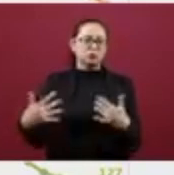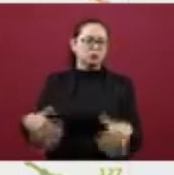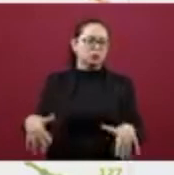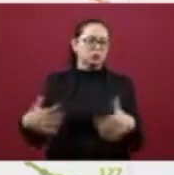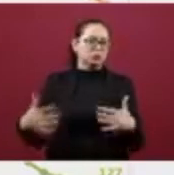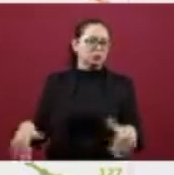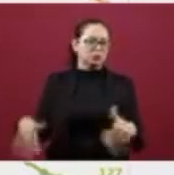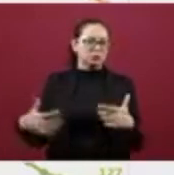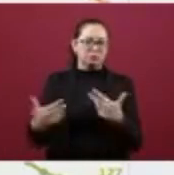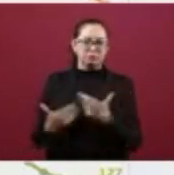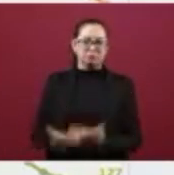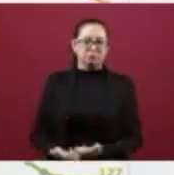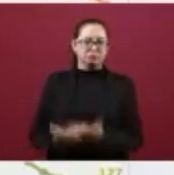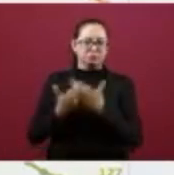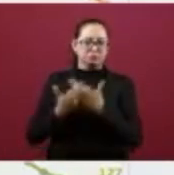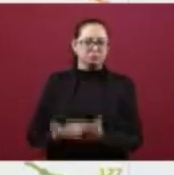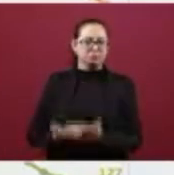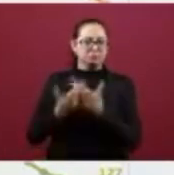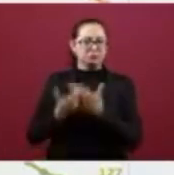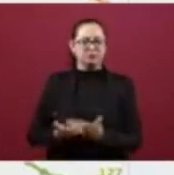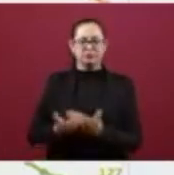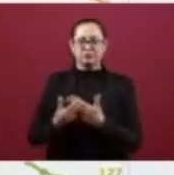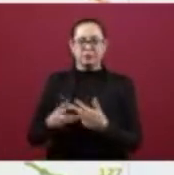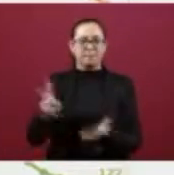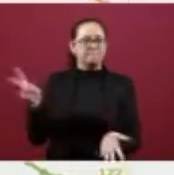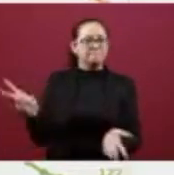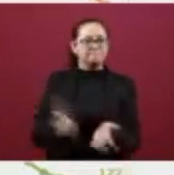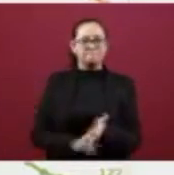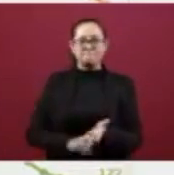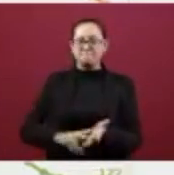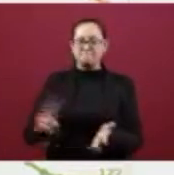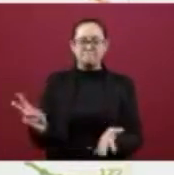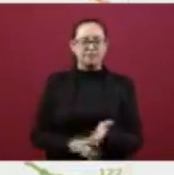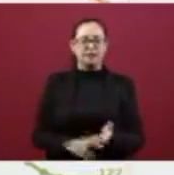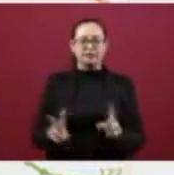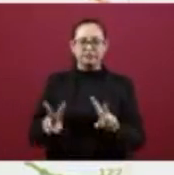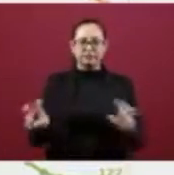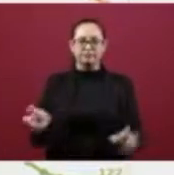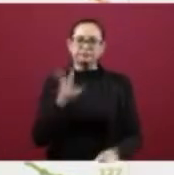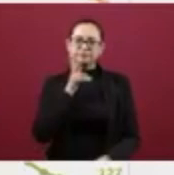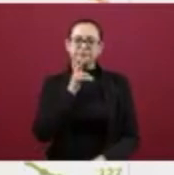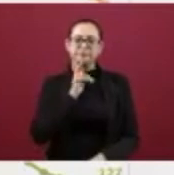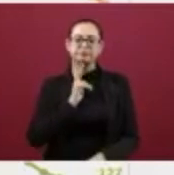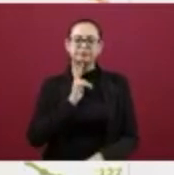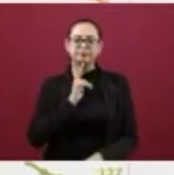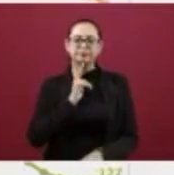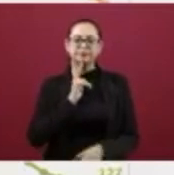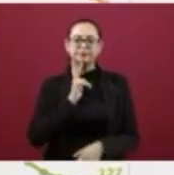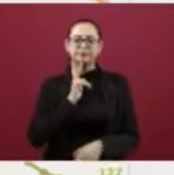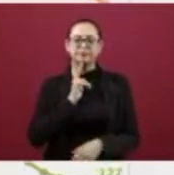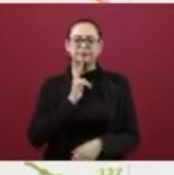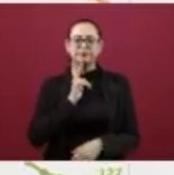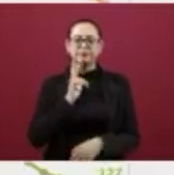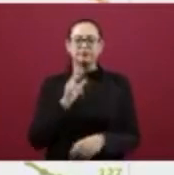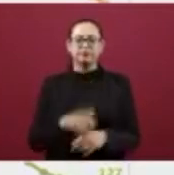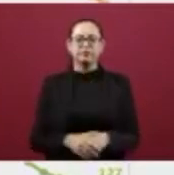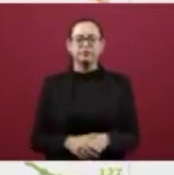muchísimo para la economía nacional, para la producción petrolera, y de